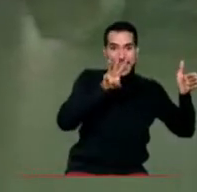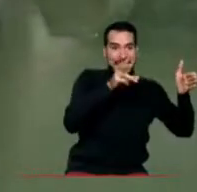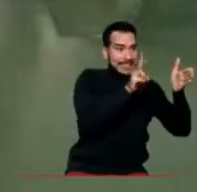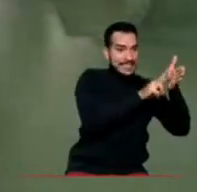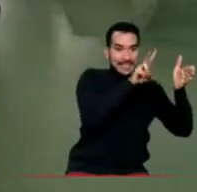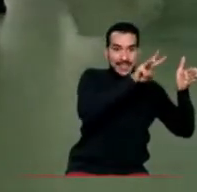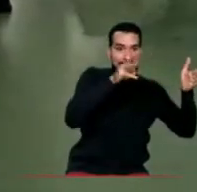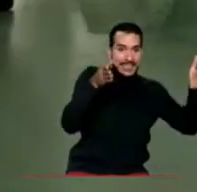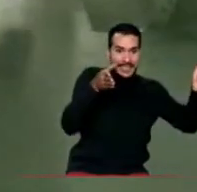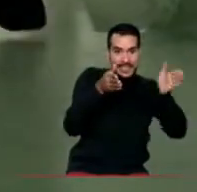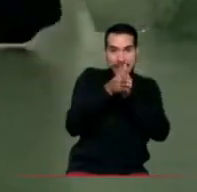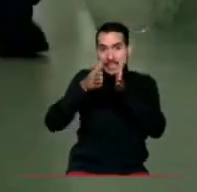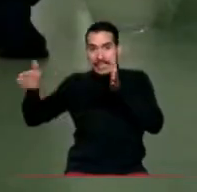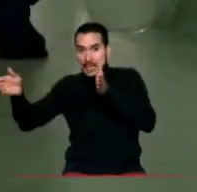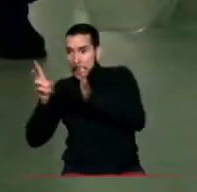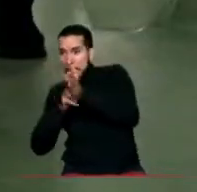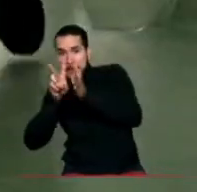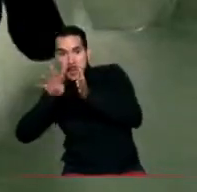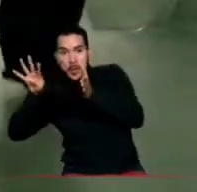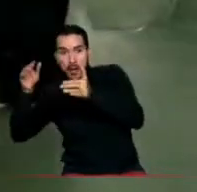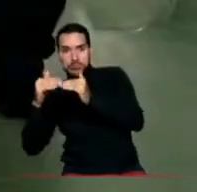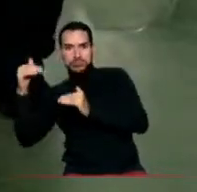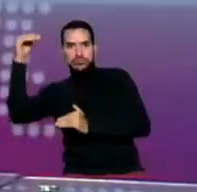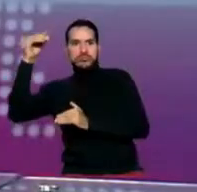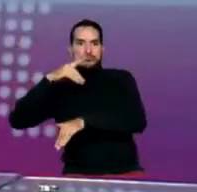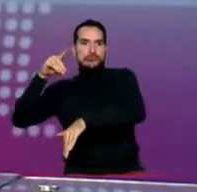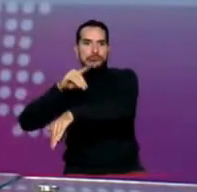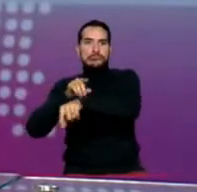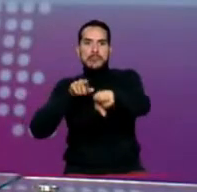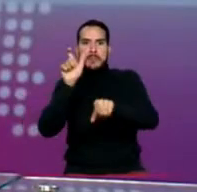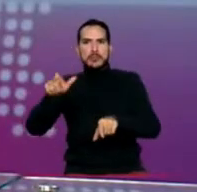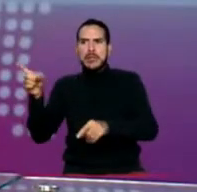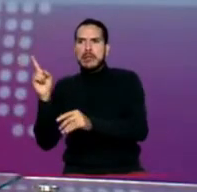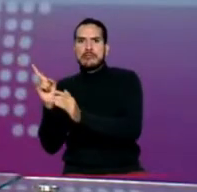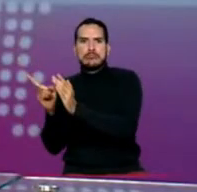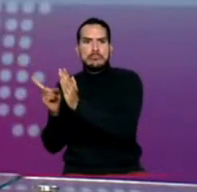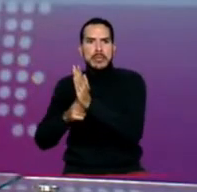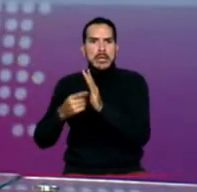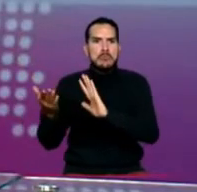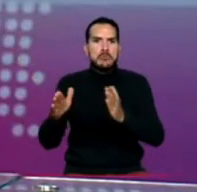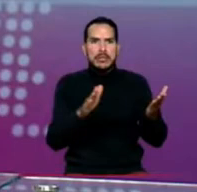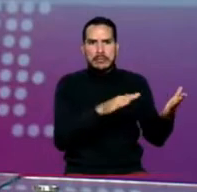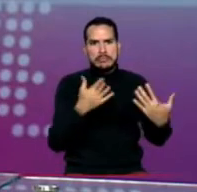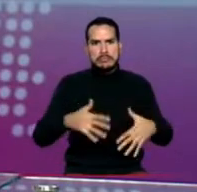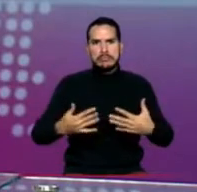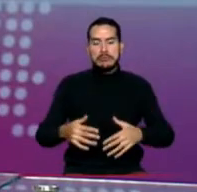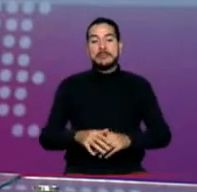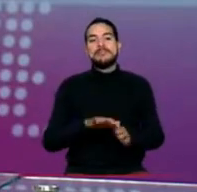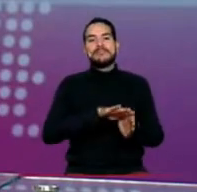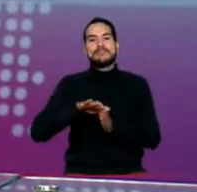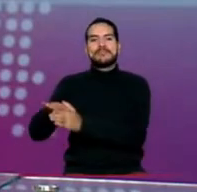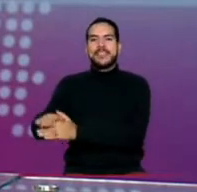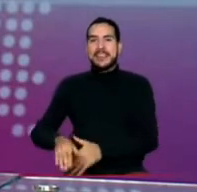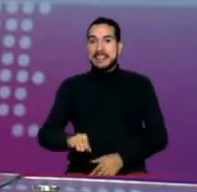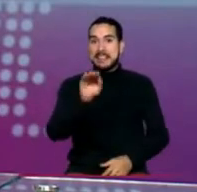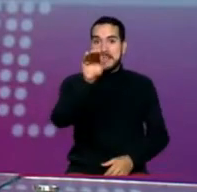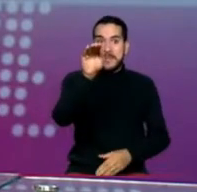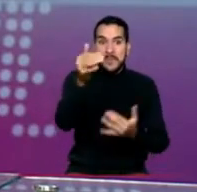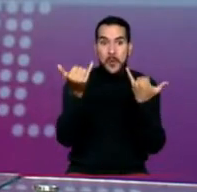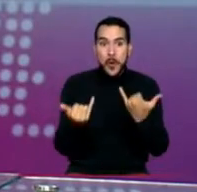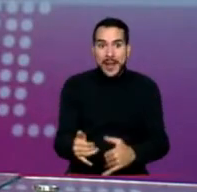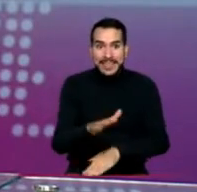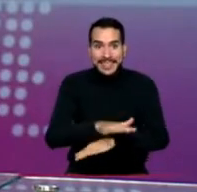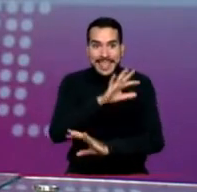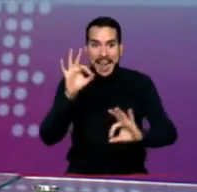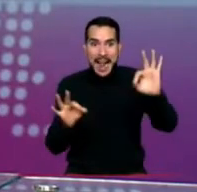no se registraban pacientes con la enfermedad vírica. Hoy regresa al canal Telepacífico, uno de los programas más queridos